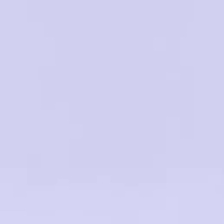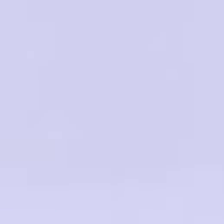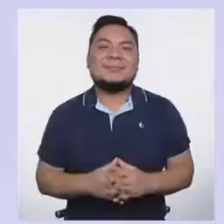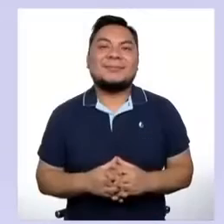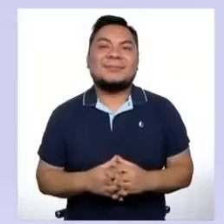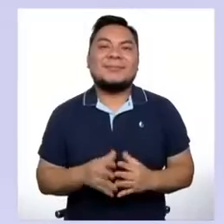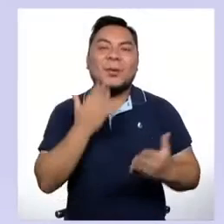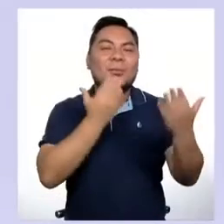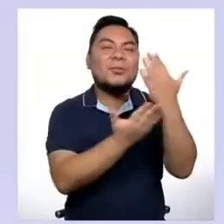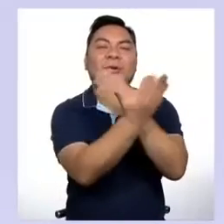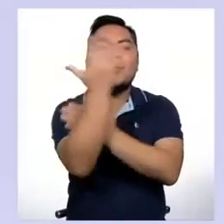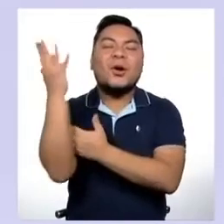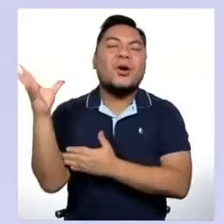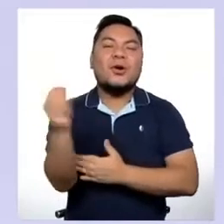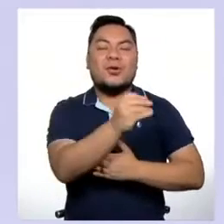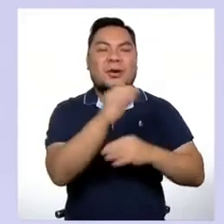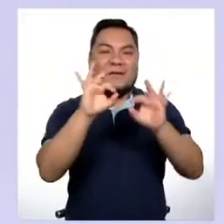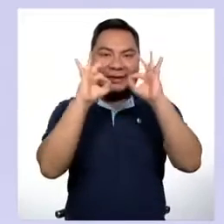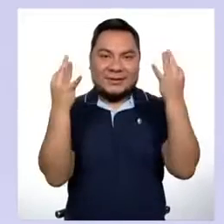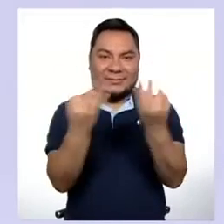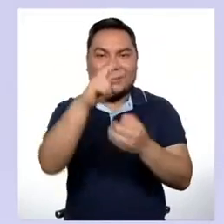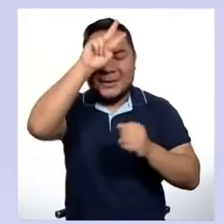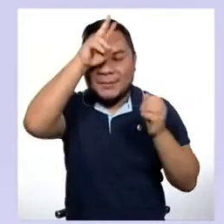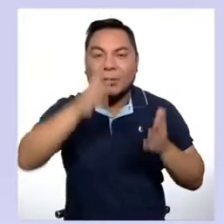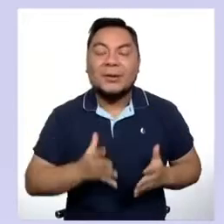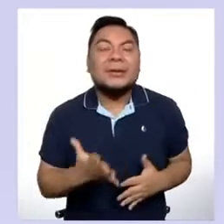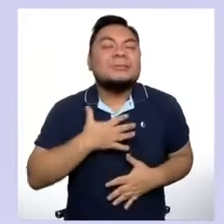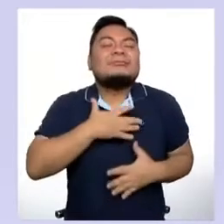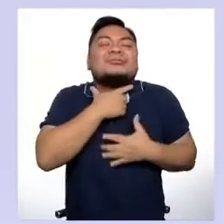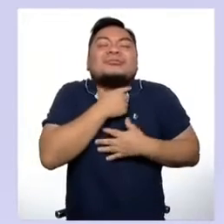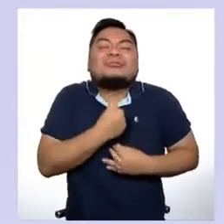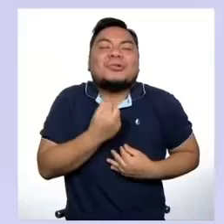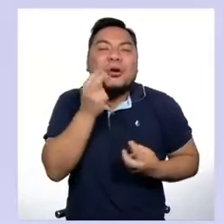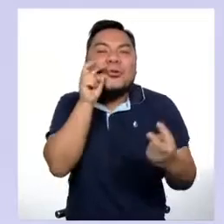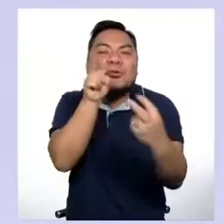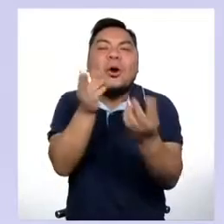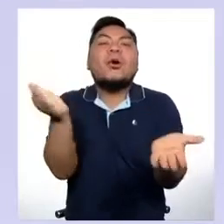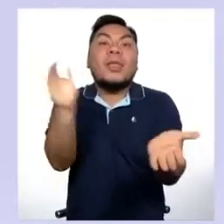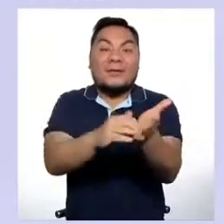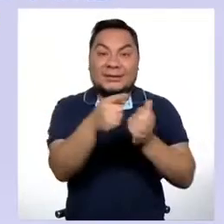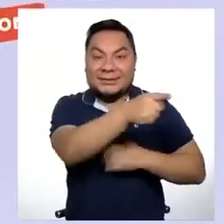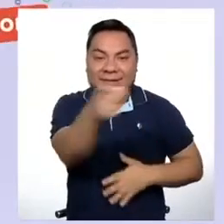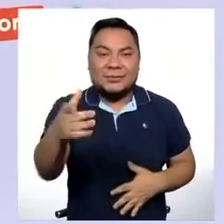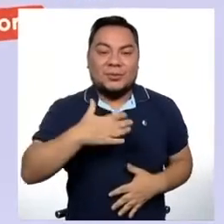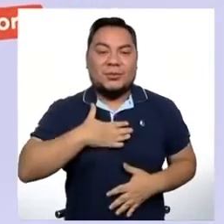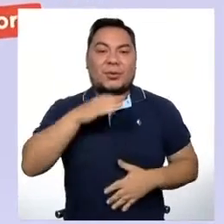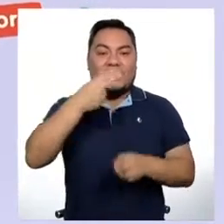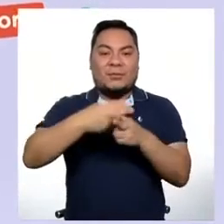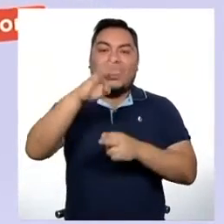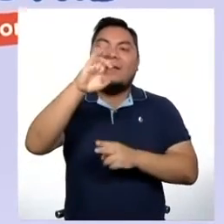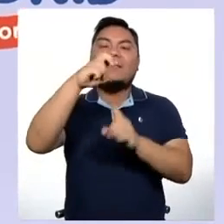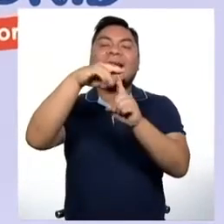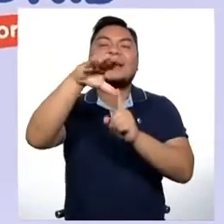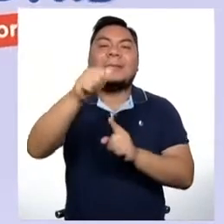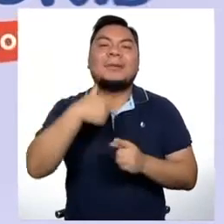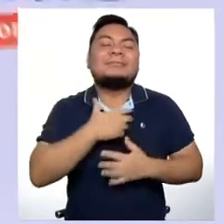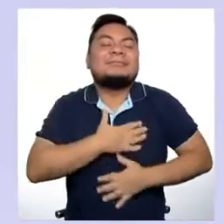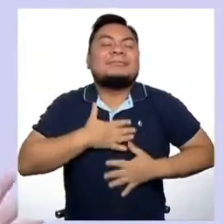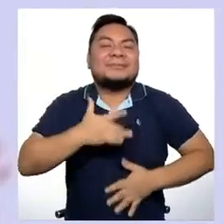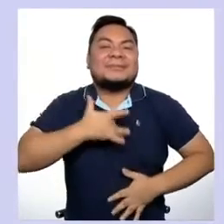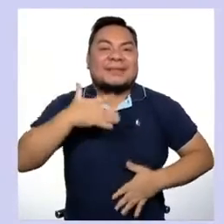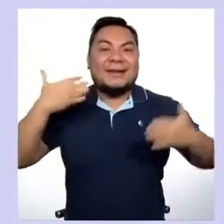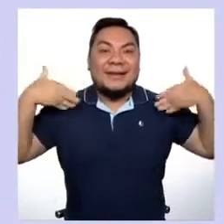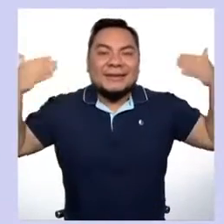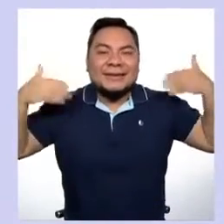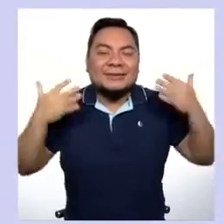Muy buenos días a todas las familias peruanas. Me encanta poder verlos nuevamente. Yo soy Fátima Saldonit y me siento más que